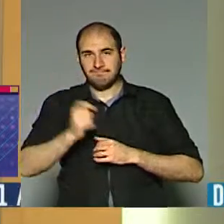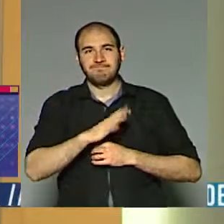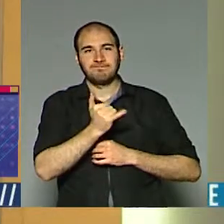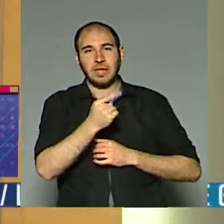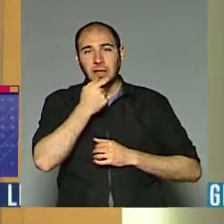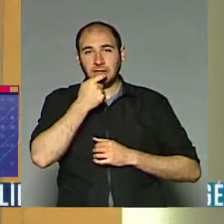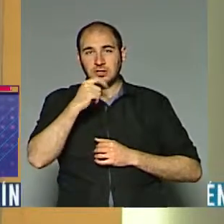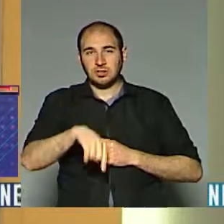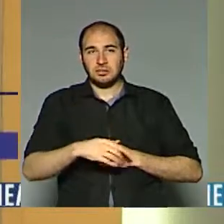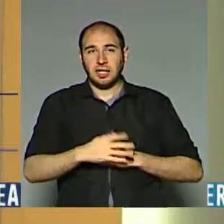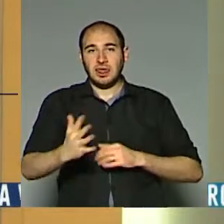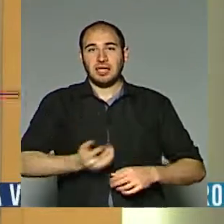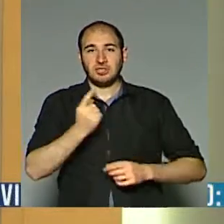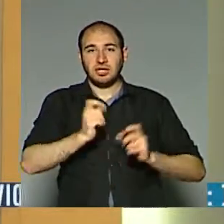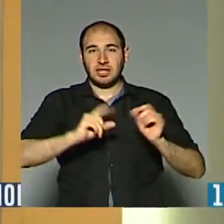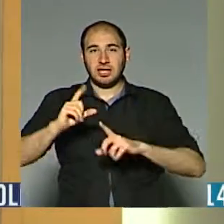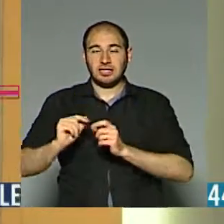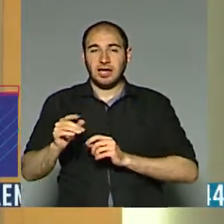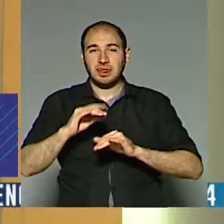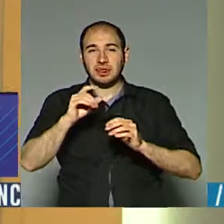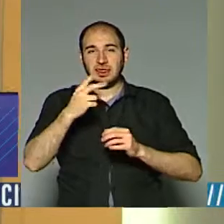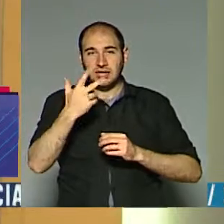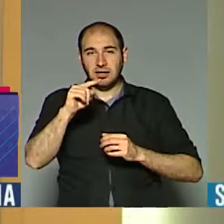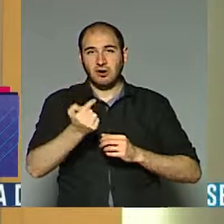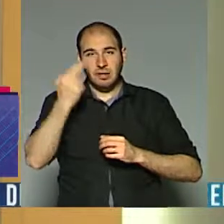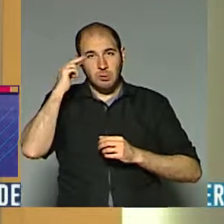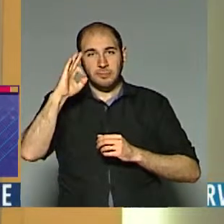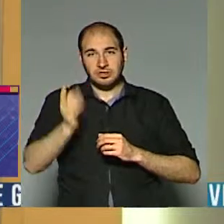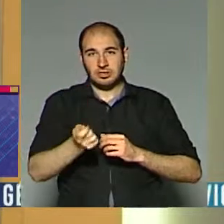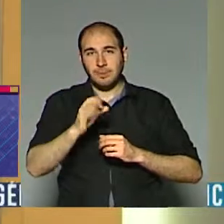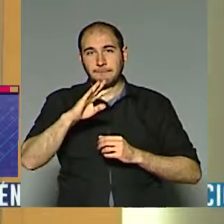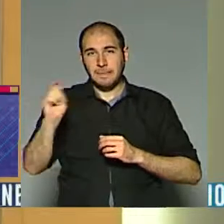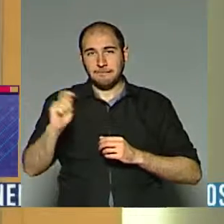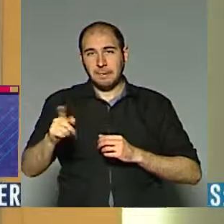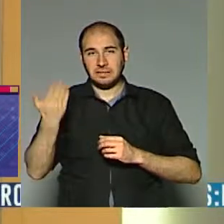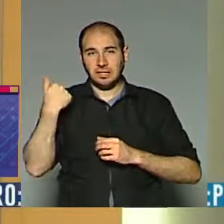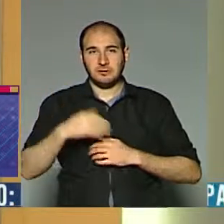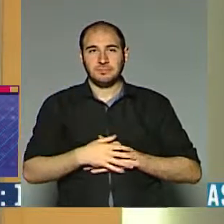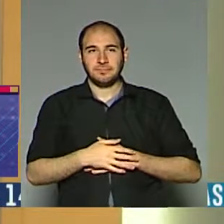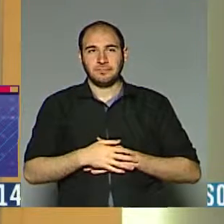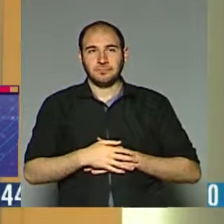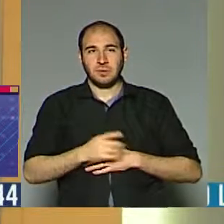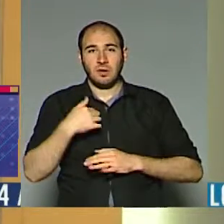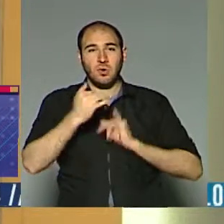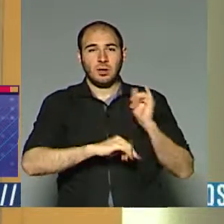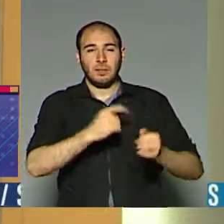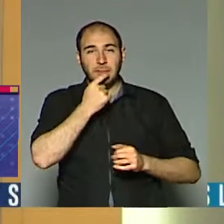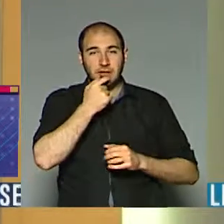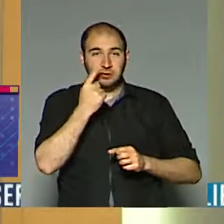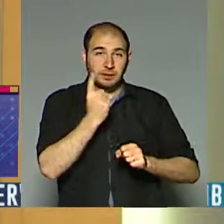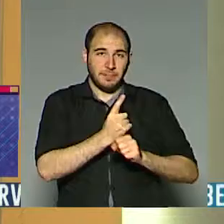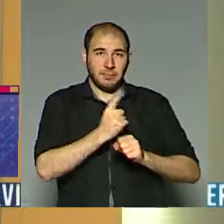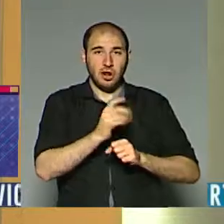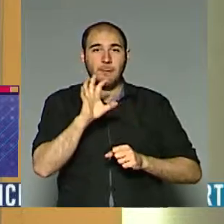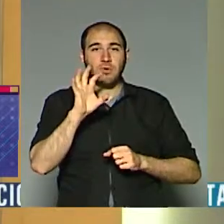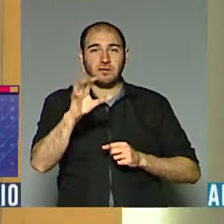Sí, Mendoza, la Dirección de Estadísticas dio el dato de 3,9% para el mes pasado. Insisto, Mendoza, primero y principal,